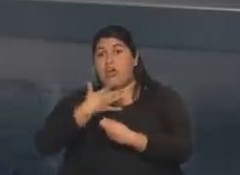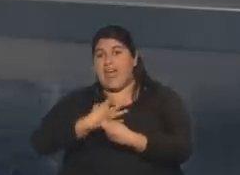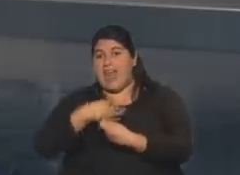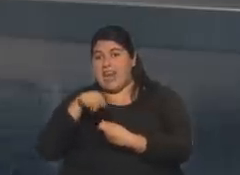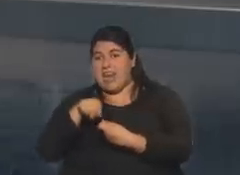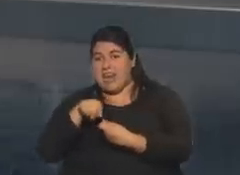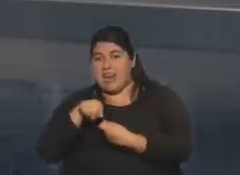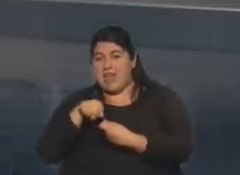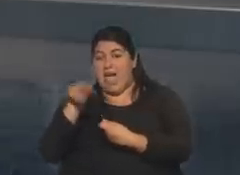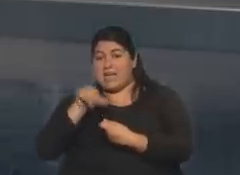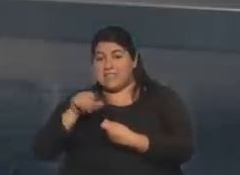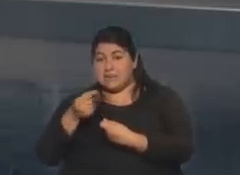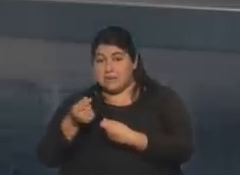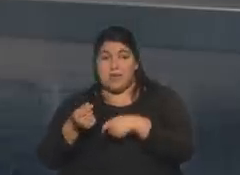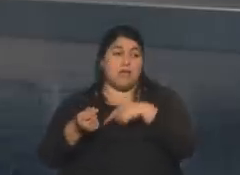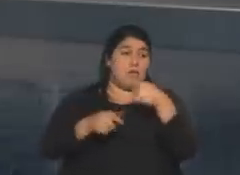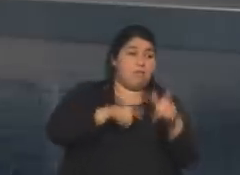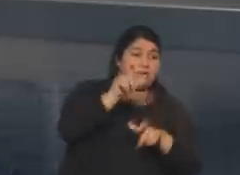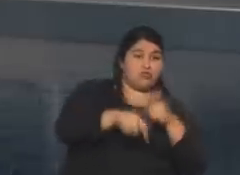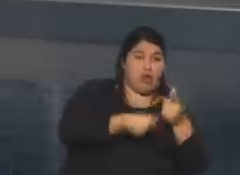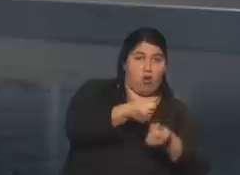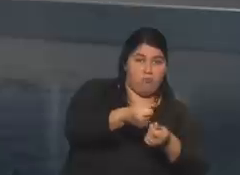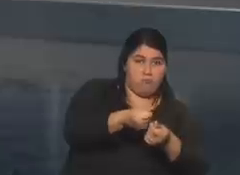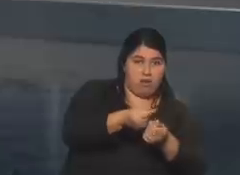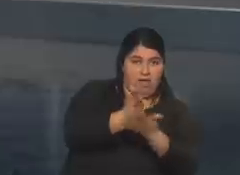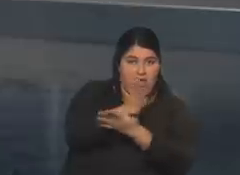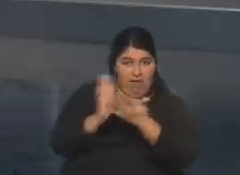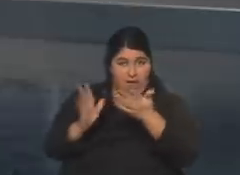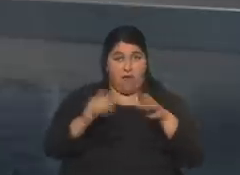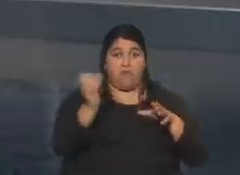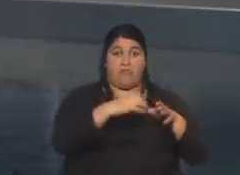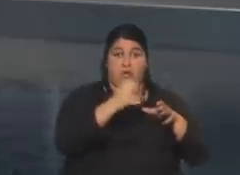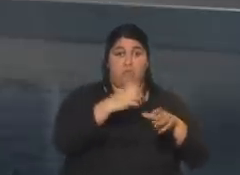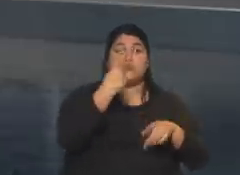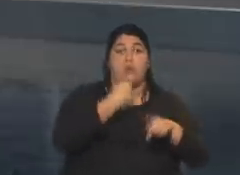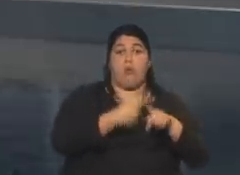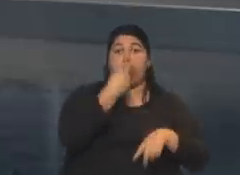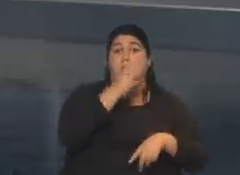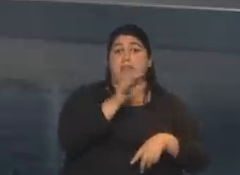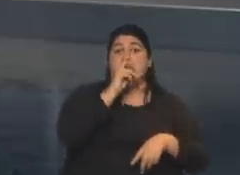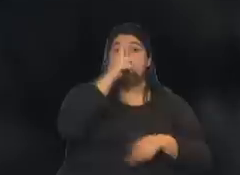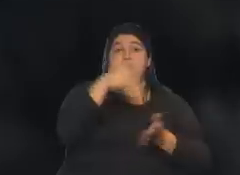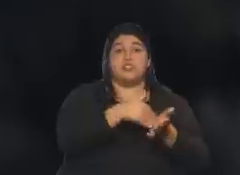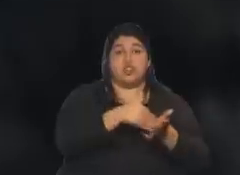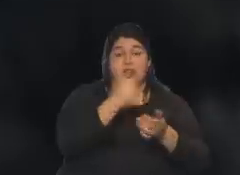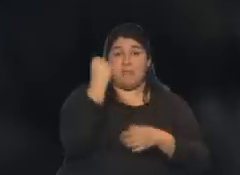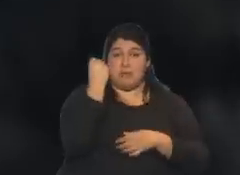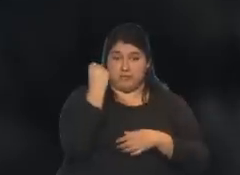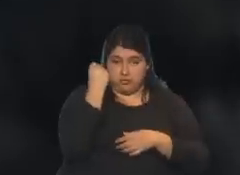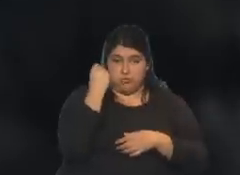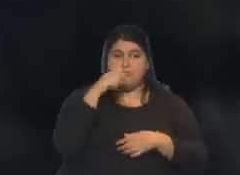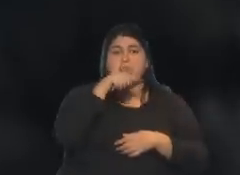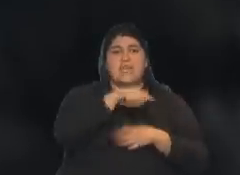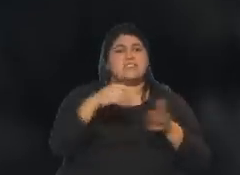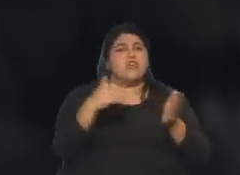y el precio que va al consumidor. Ese fideicomiso tiene por año 20.000 millones de pesos. Recordemos que con eso